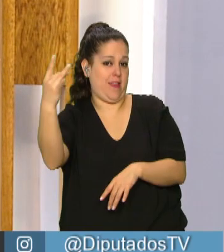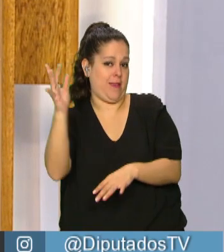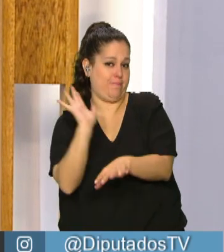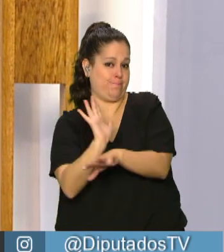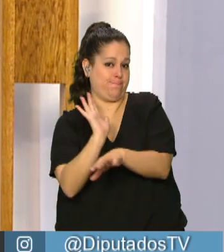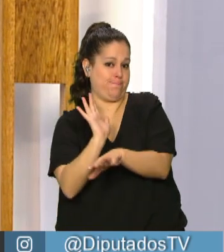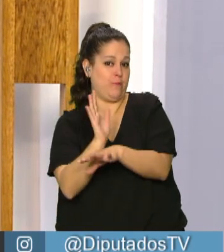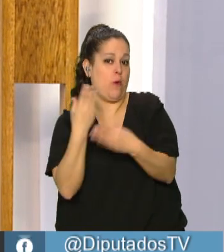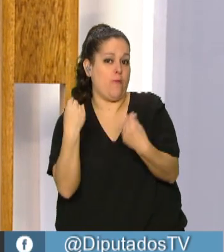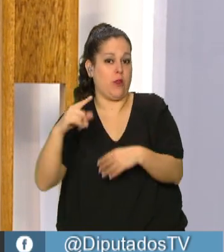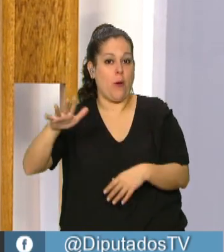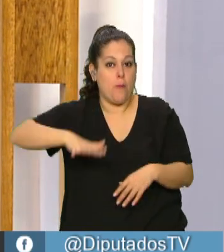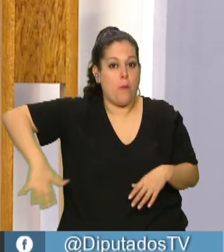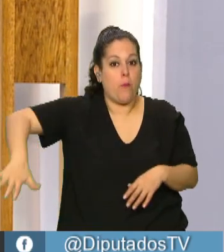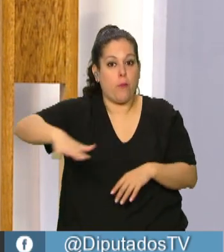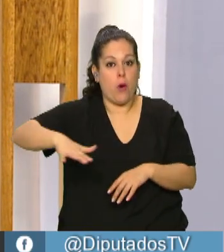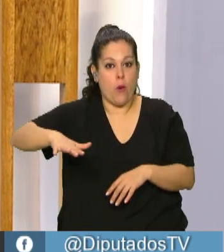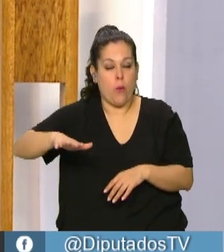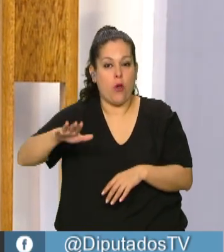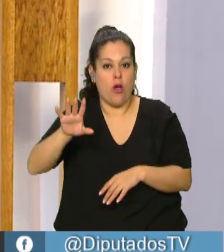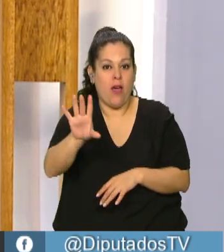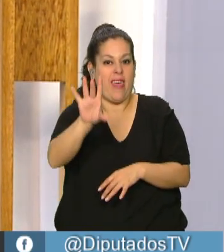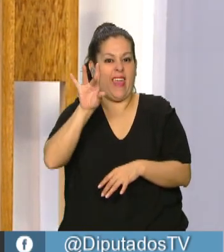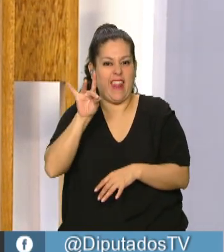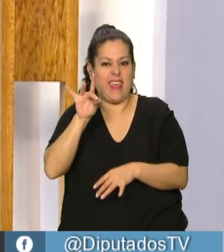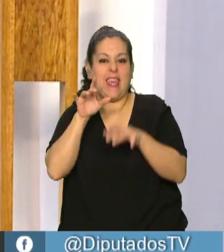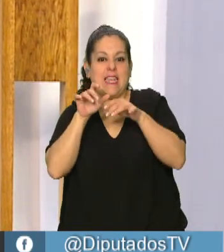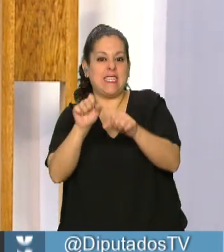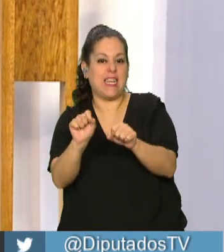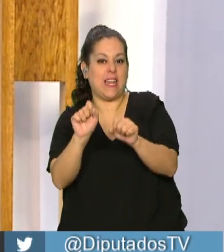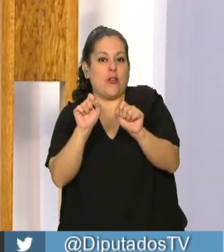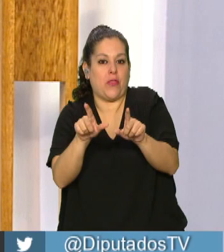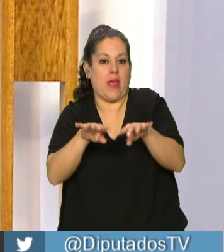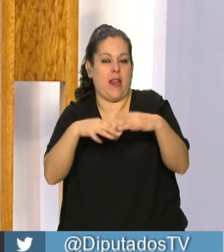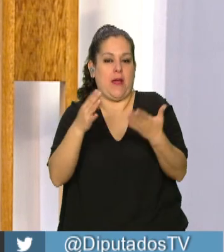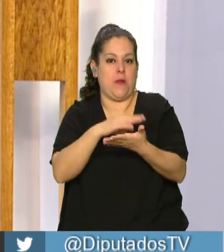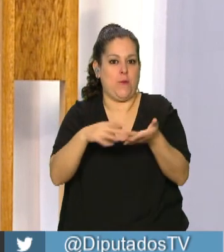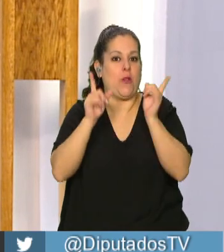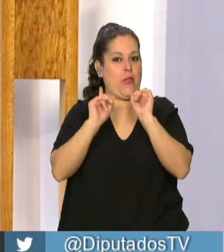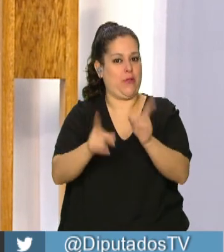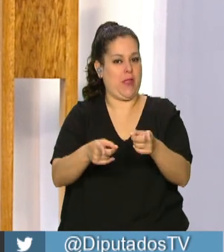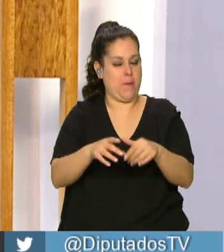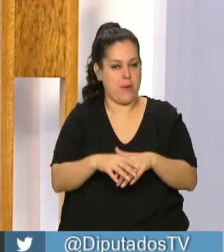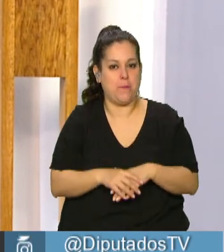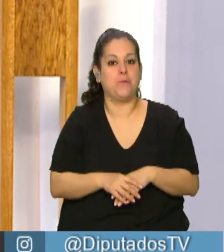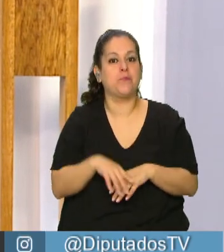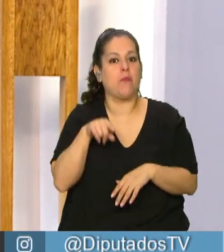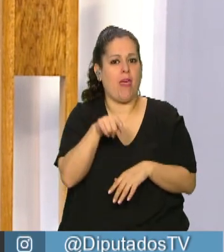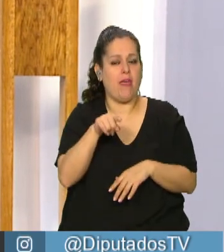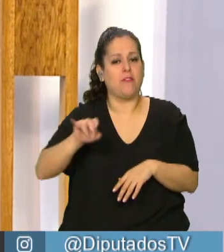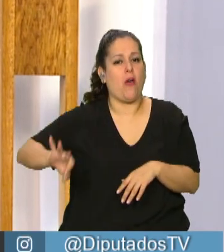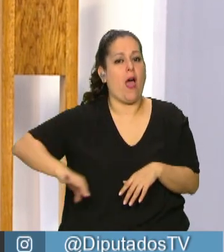fueron electos por el pueblo eligen a los secretarios de Cámara. Esto es desde el